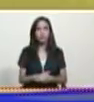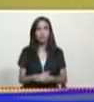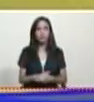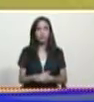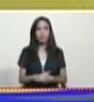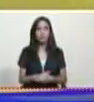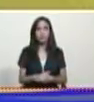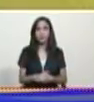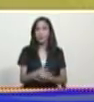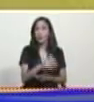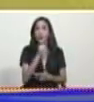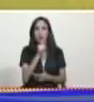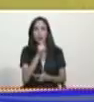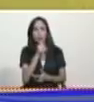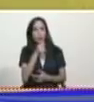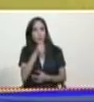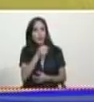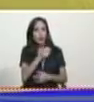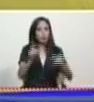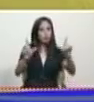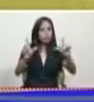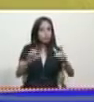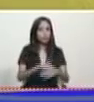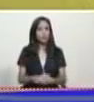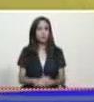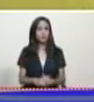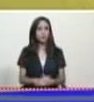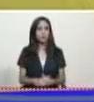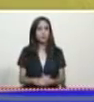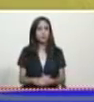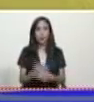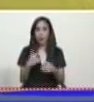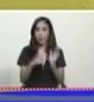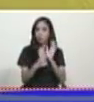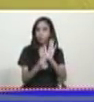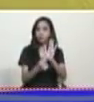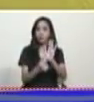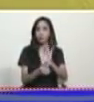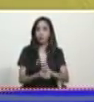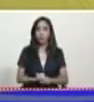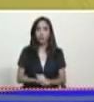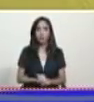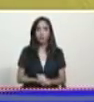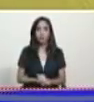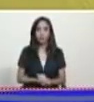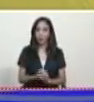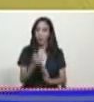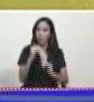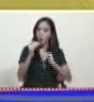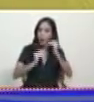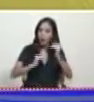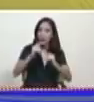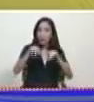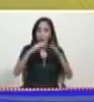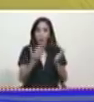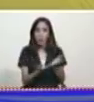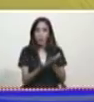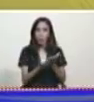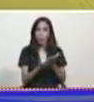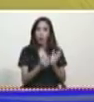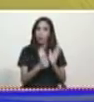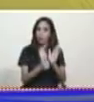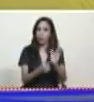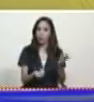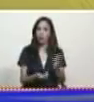para que los noticieros, ojalá, con un poquito más de equilibrio en el mundo,